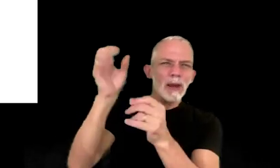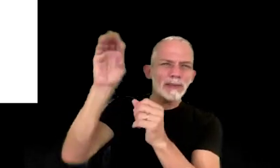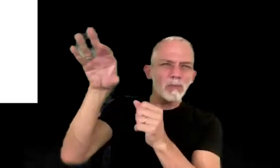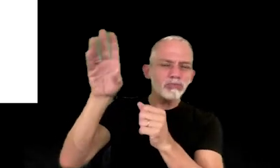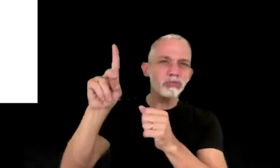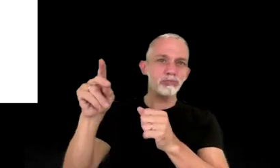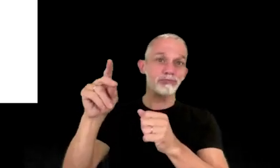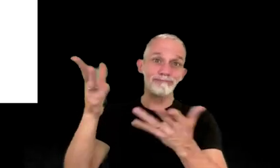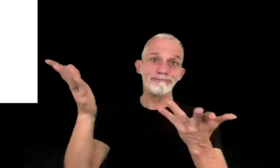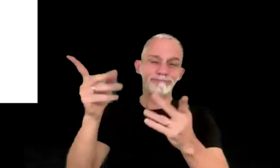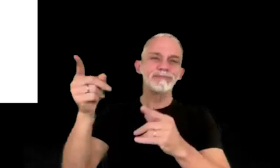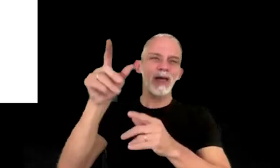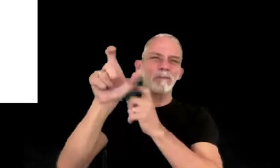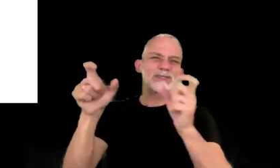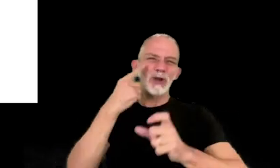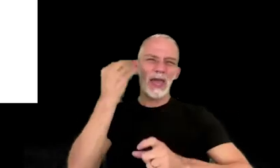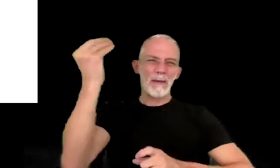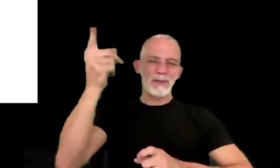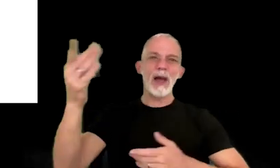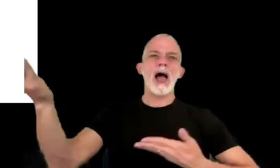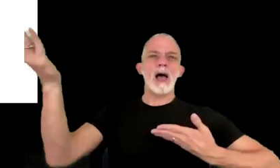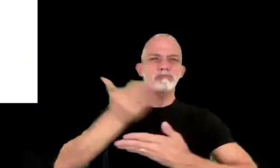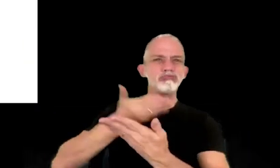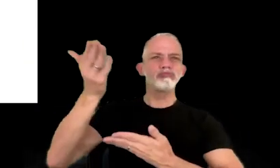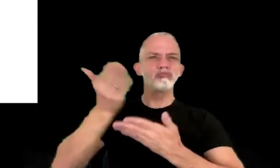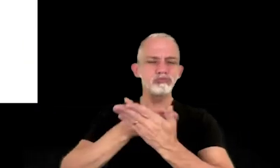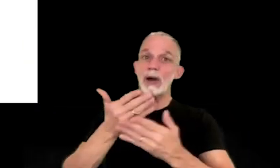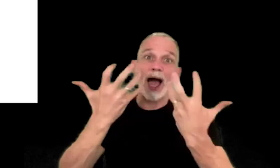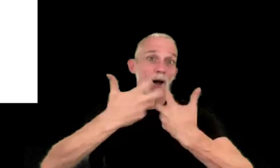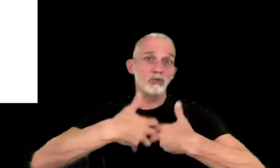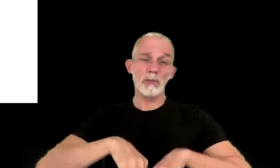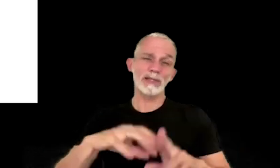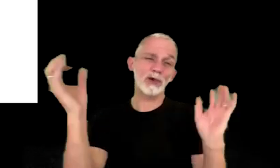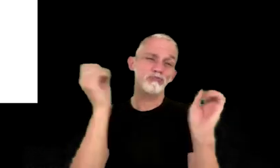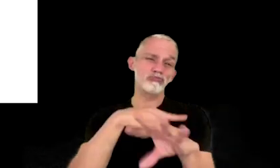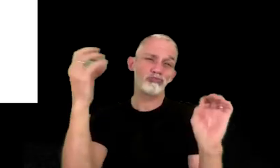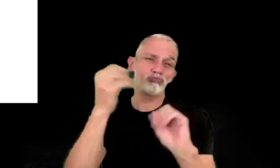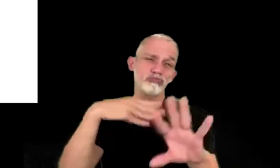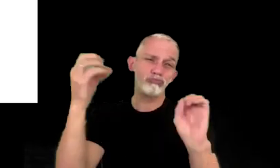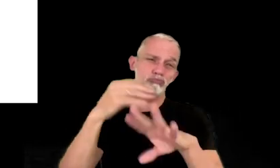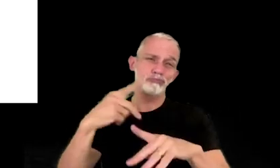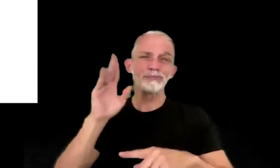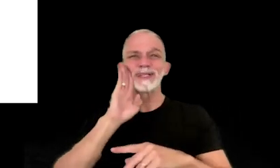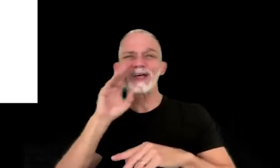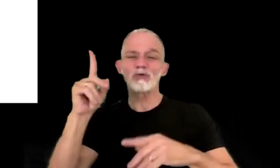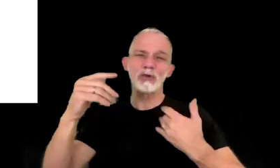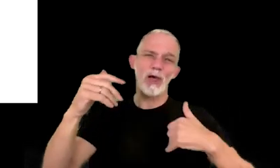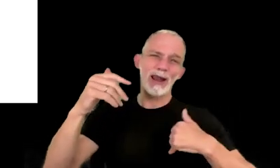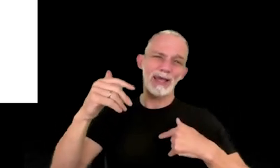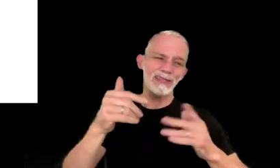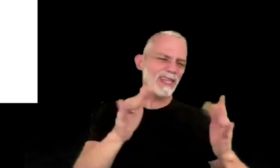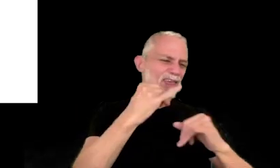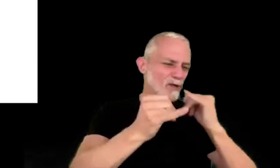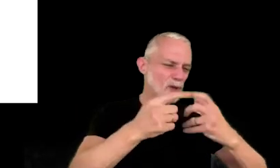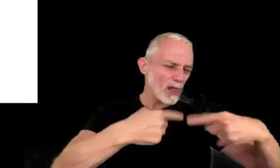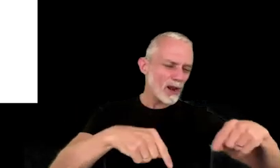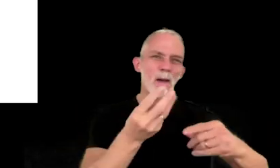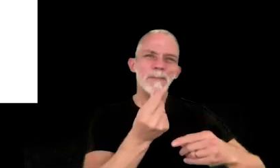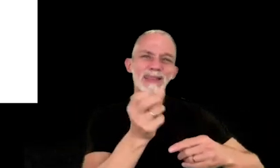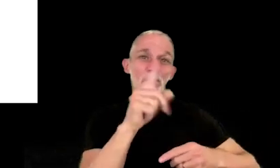Argentina porque va a haber un intercambio automático de información. Y hoy, con la